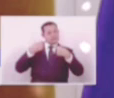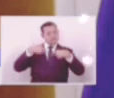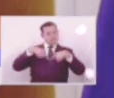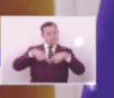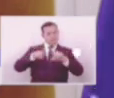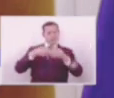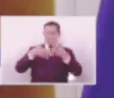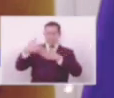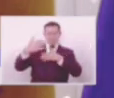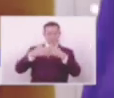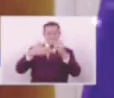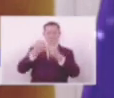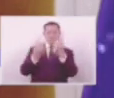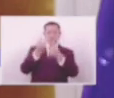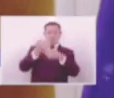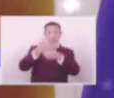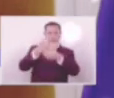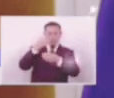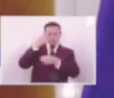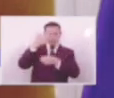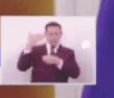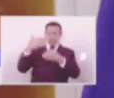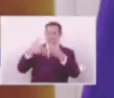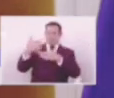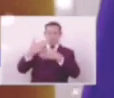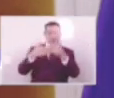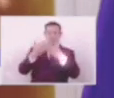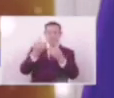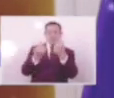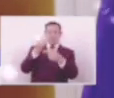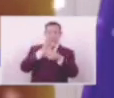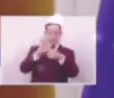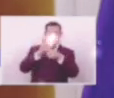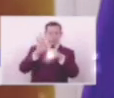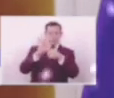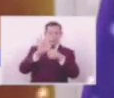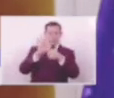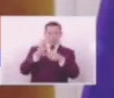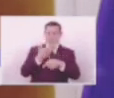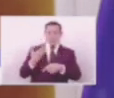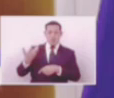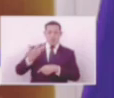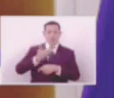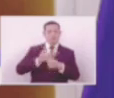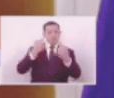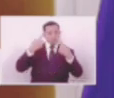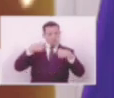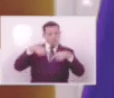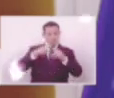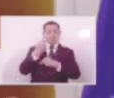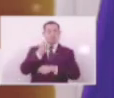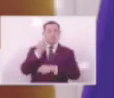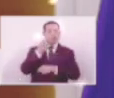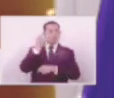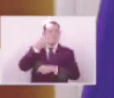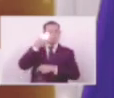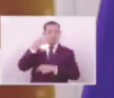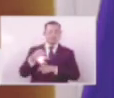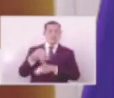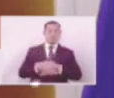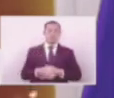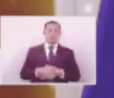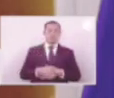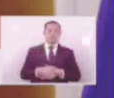y sin importar el partido político sin importar ningún tipo de circunstancias Nosotros siempre vamos a buscar la verdad